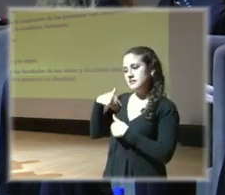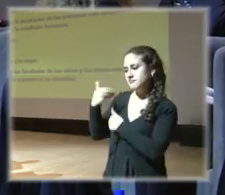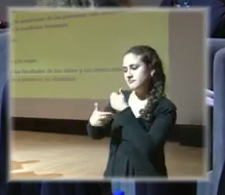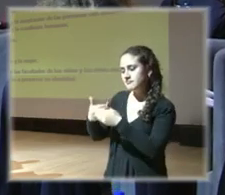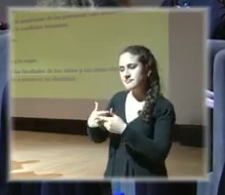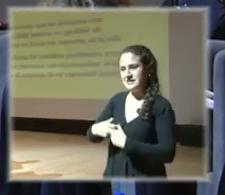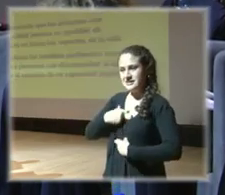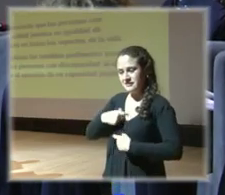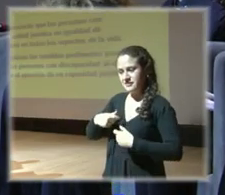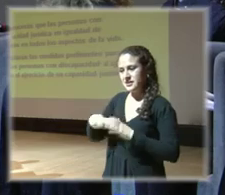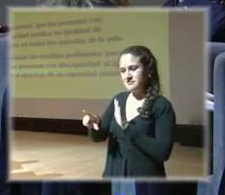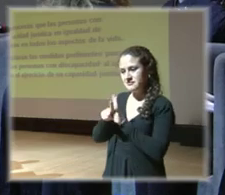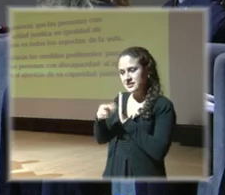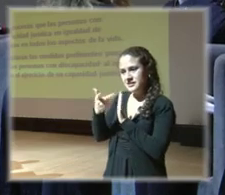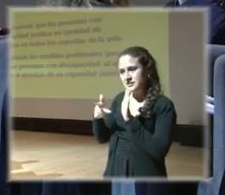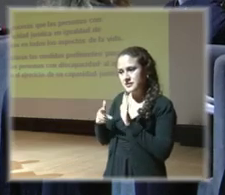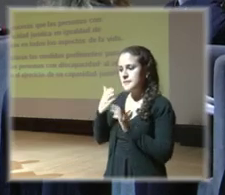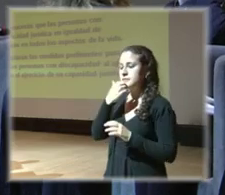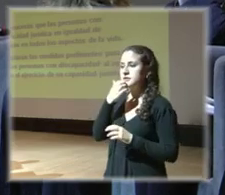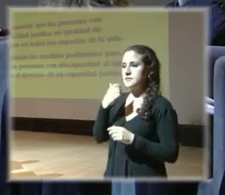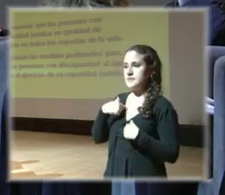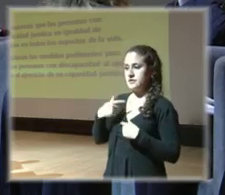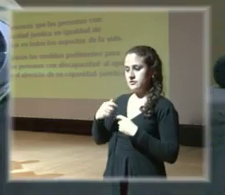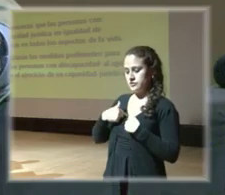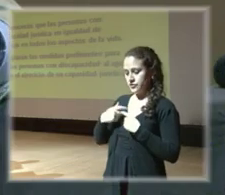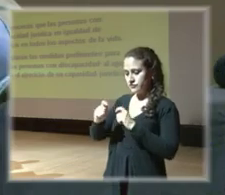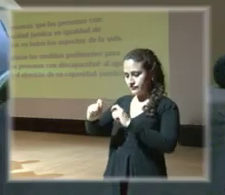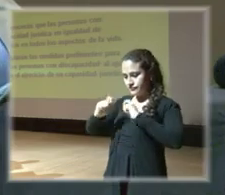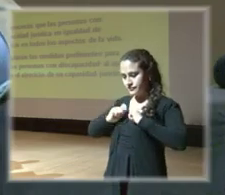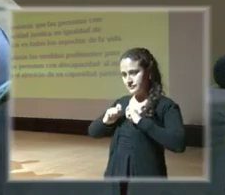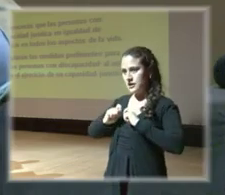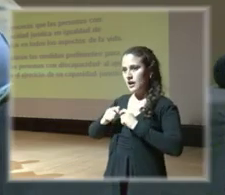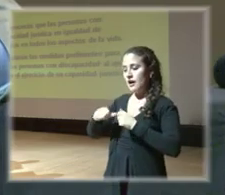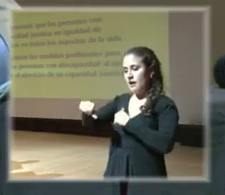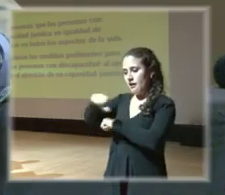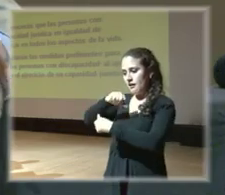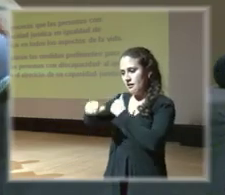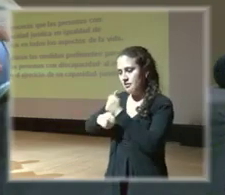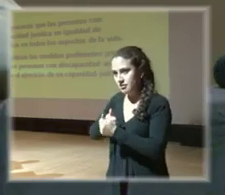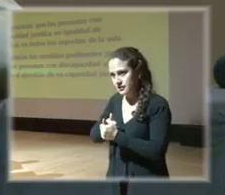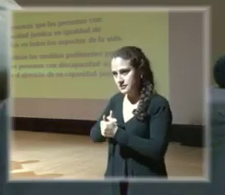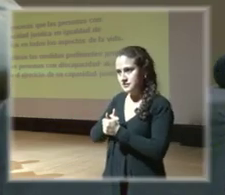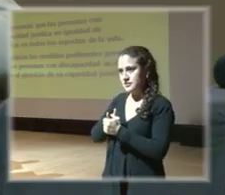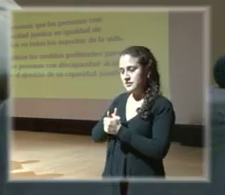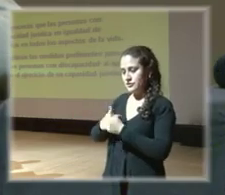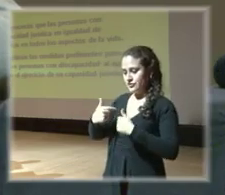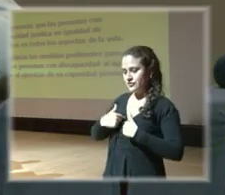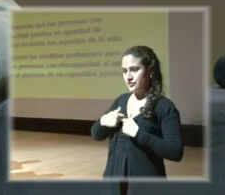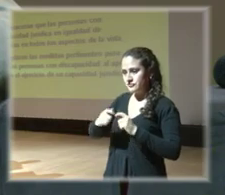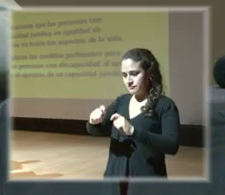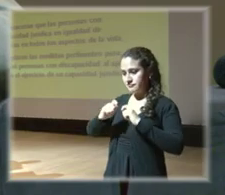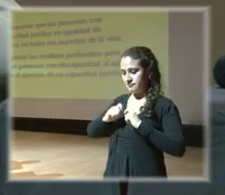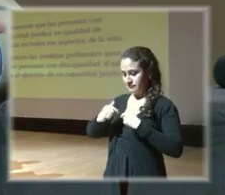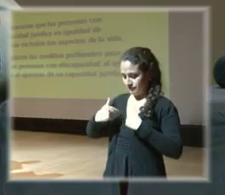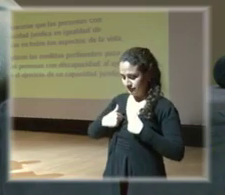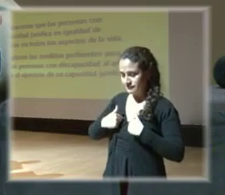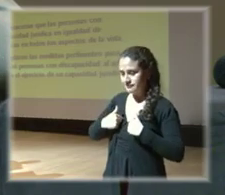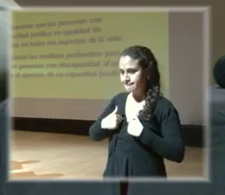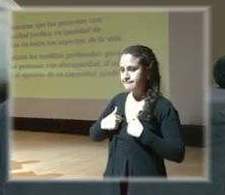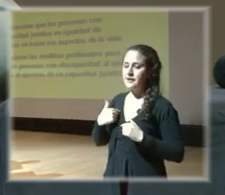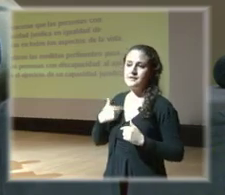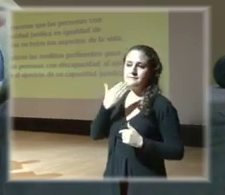para buscar que una persona se declare como incapaz o interdicta, la persona deja de contar ya en ese momento. Cuando